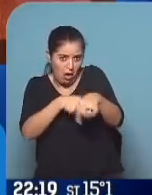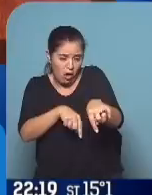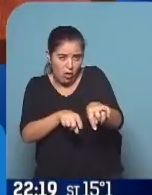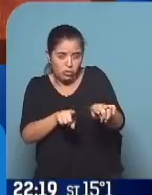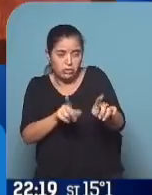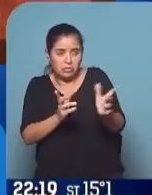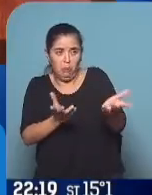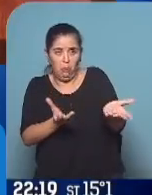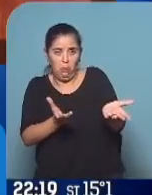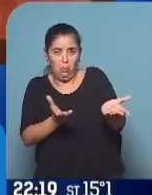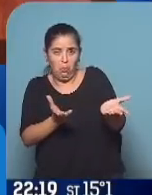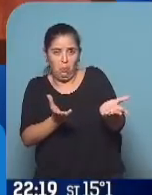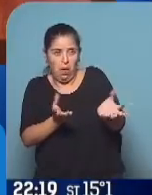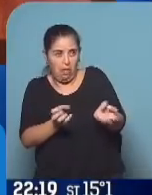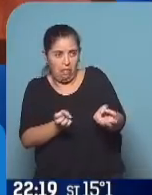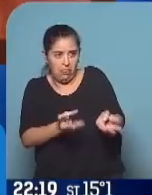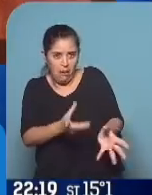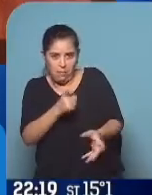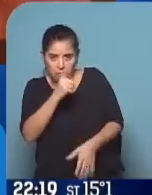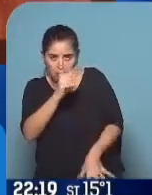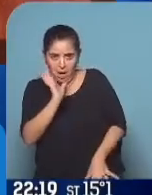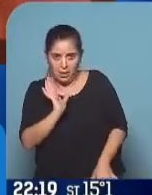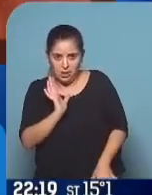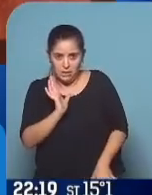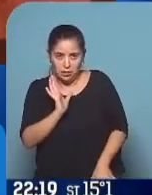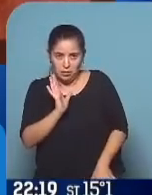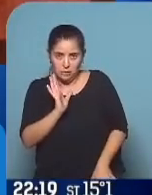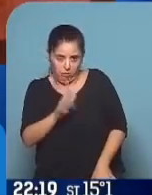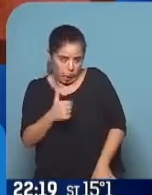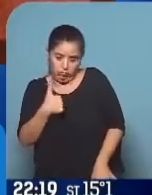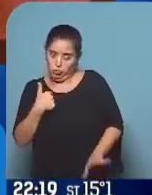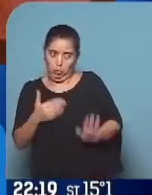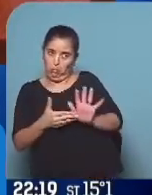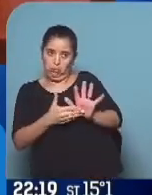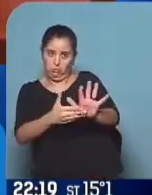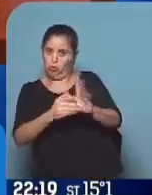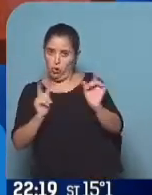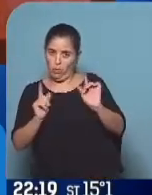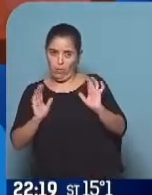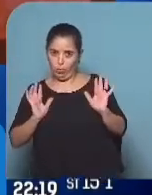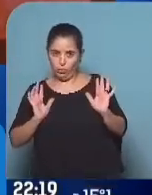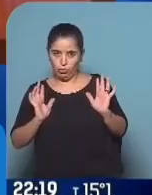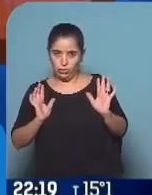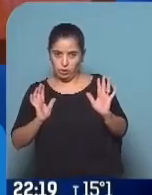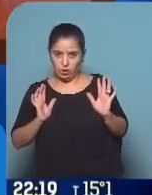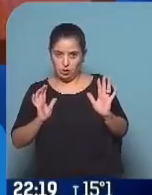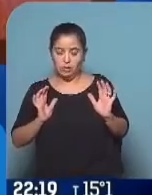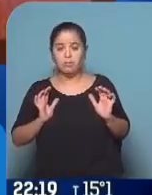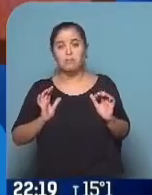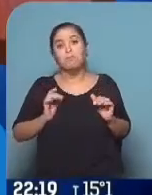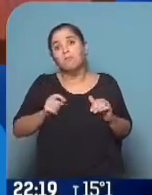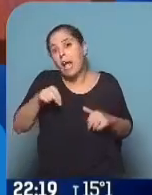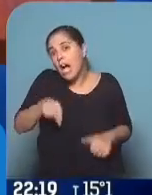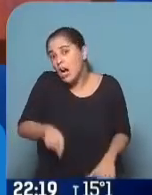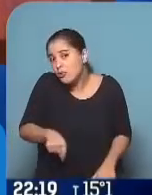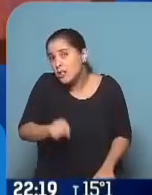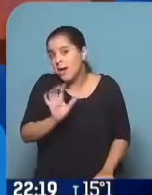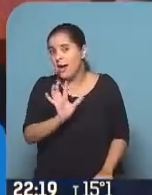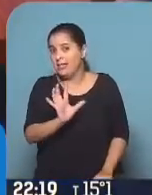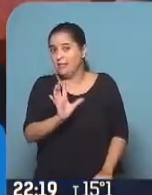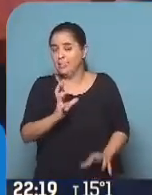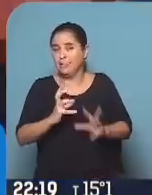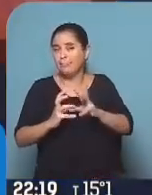podían hacerlos a ellos endurecerse con esto de no mostrar nada. Con lo cual estamos en este punto y veremos ahora cómo es el día después